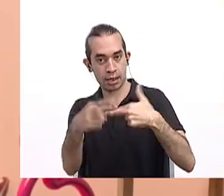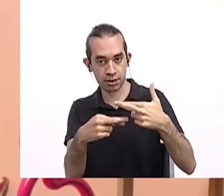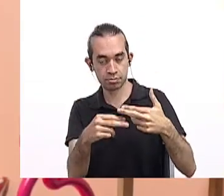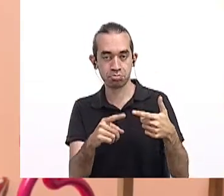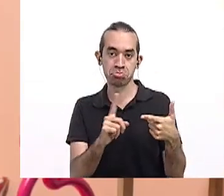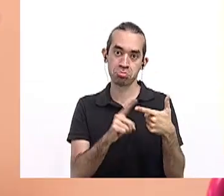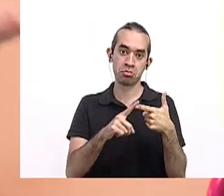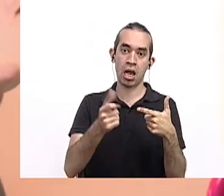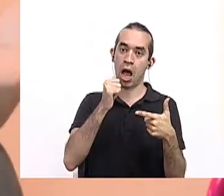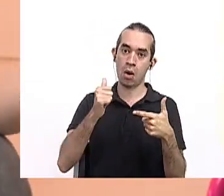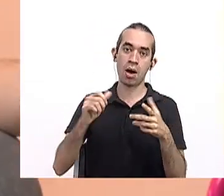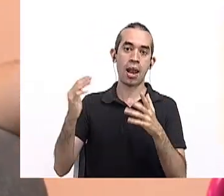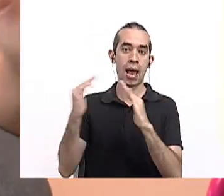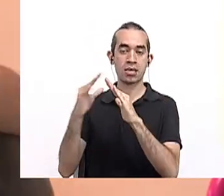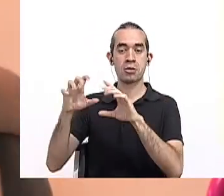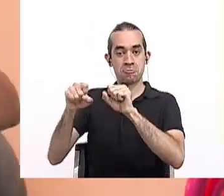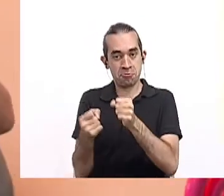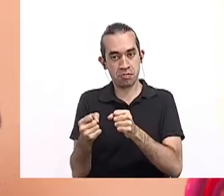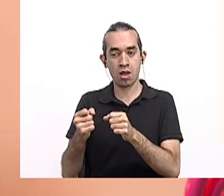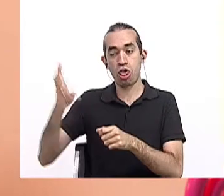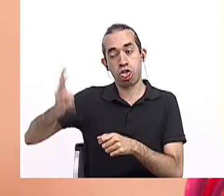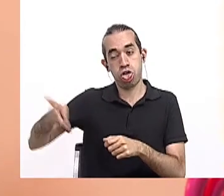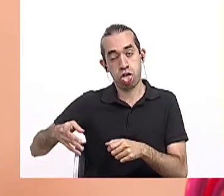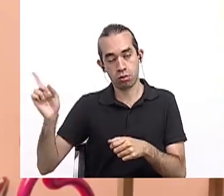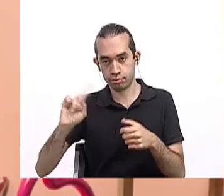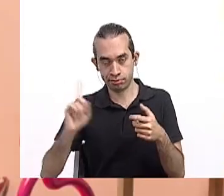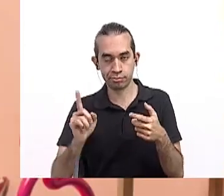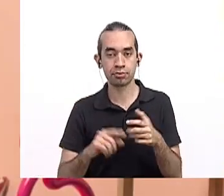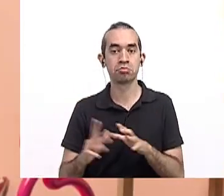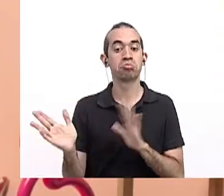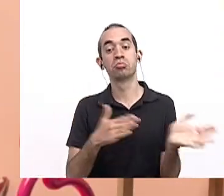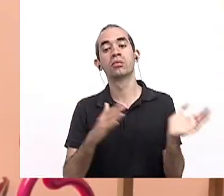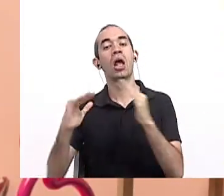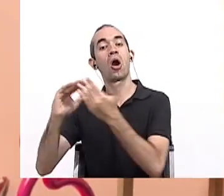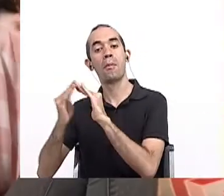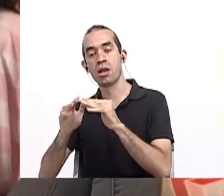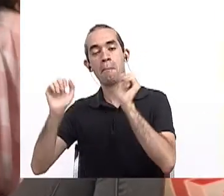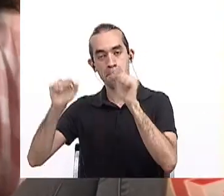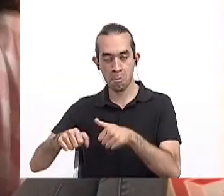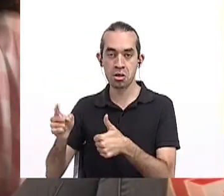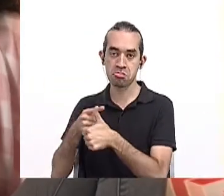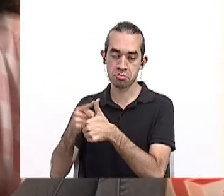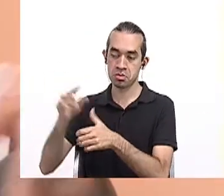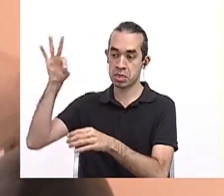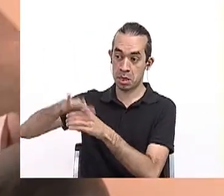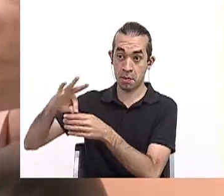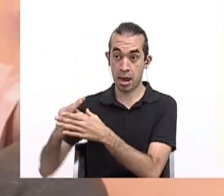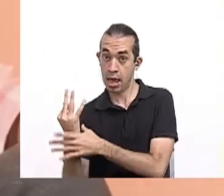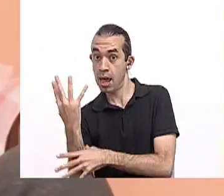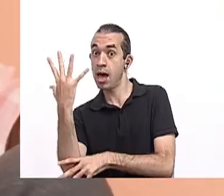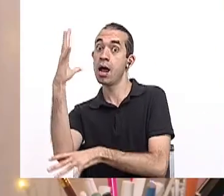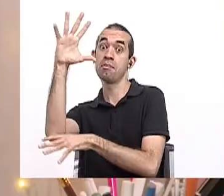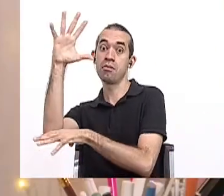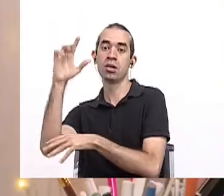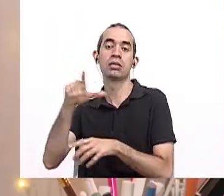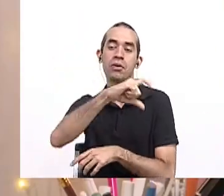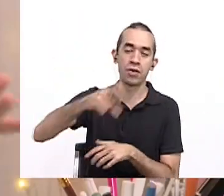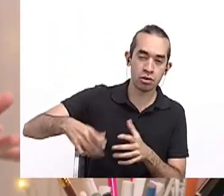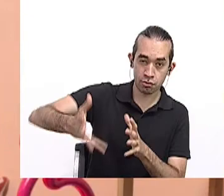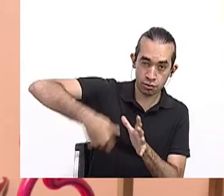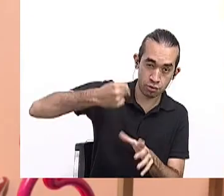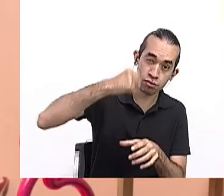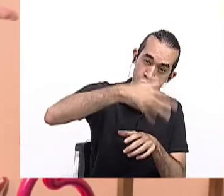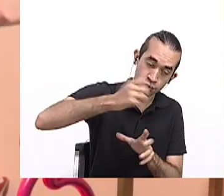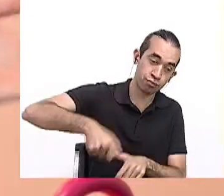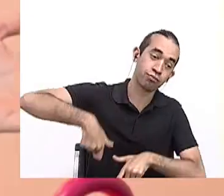casa y evitar el desperdicio innecesario y en la comunidad podemos incentivar la siembra de árboles limpiar ríos y utilizar